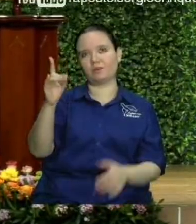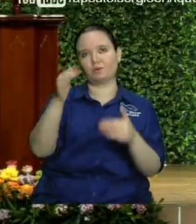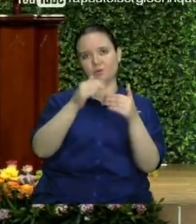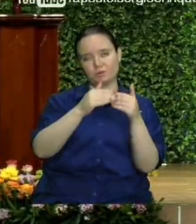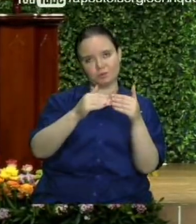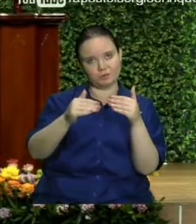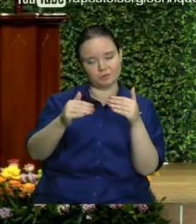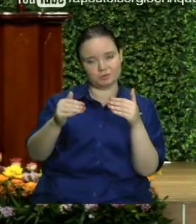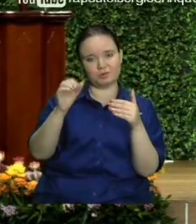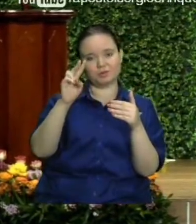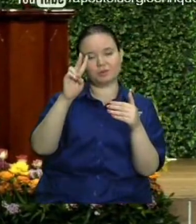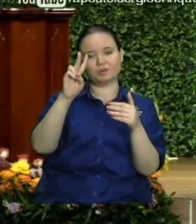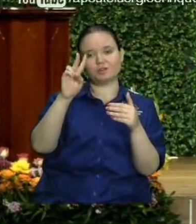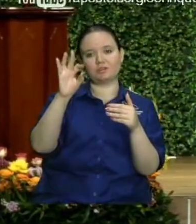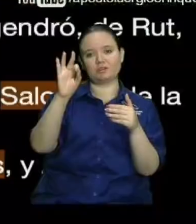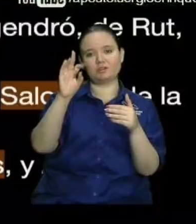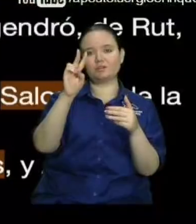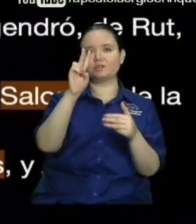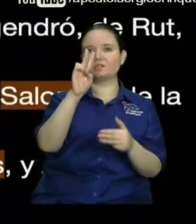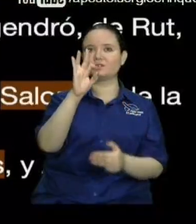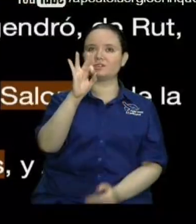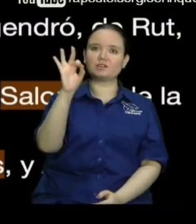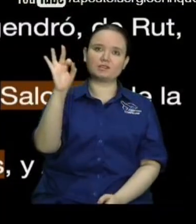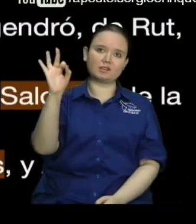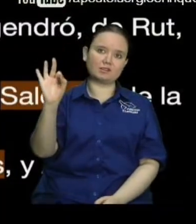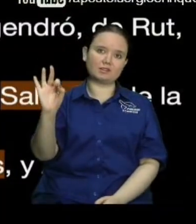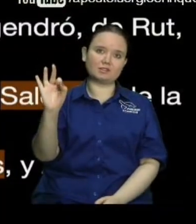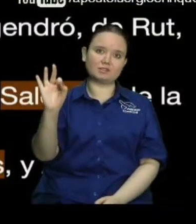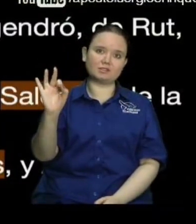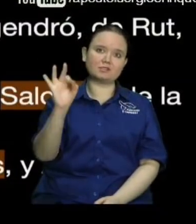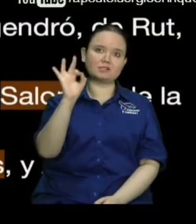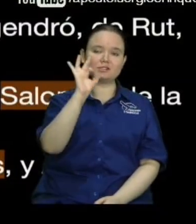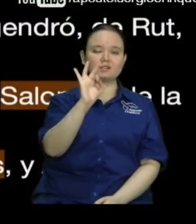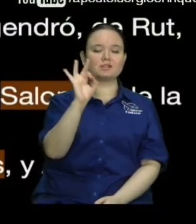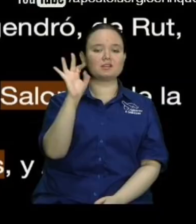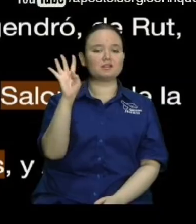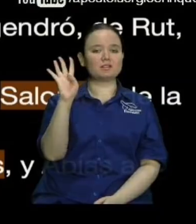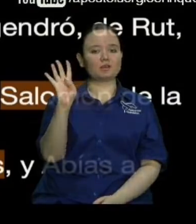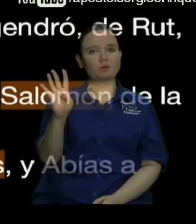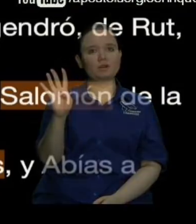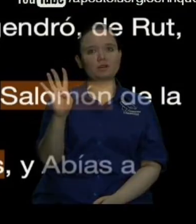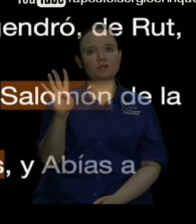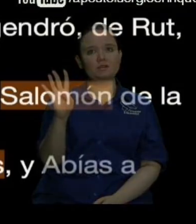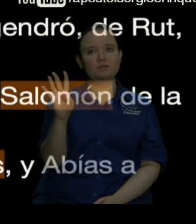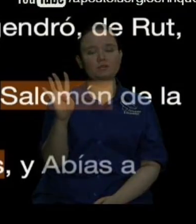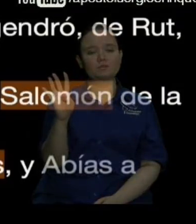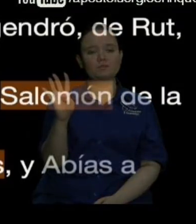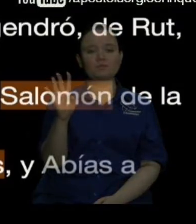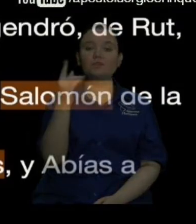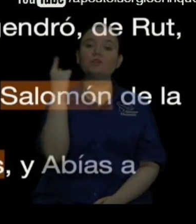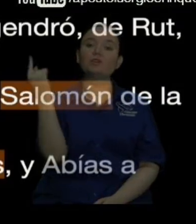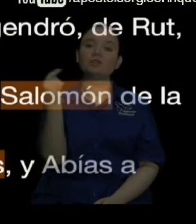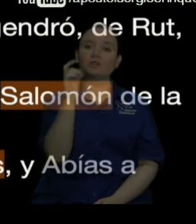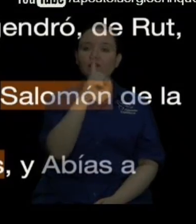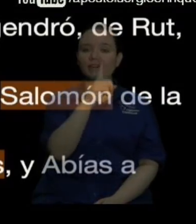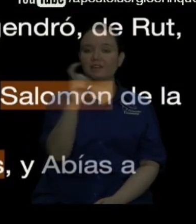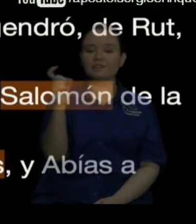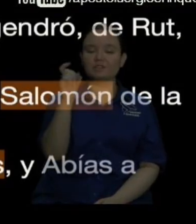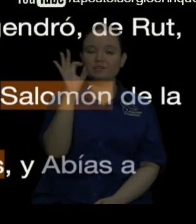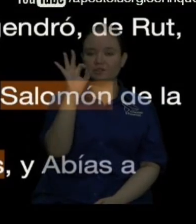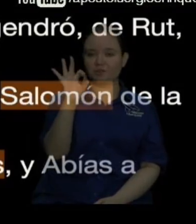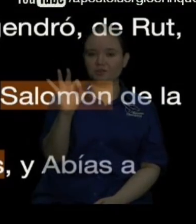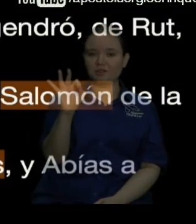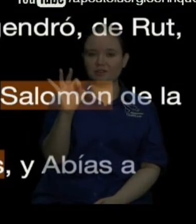la 32, David la 33. Las generaciones con 3, la 3,